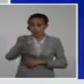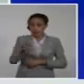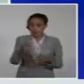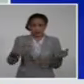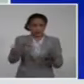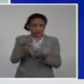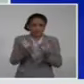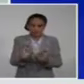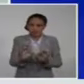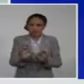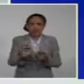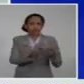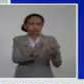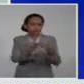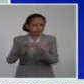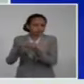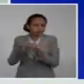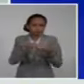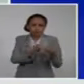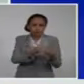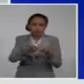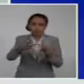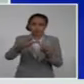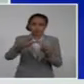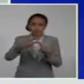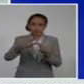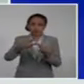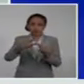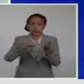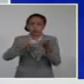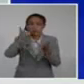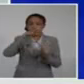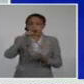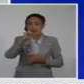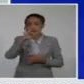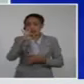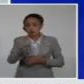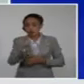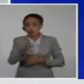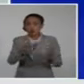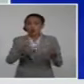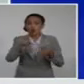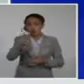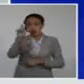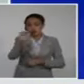más importante. Y le sigue Los Palacios con 2 y Consolación del Sur con 1.